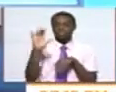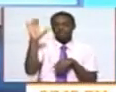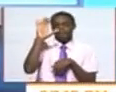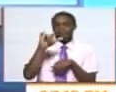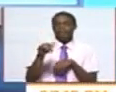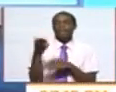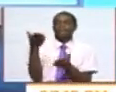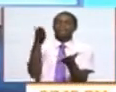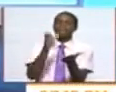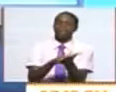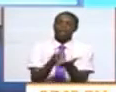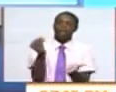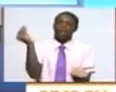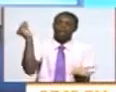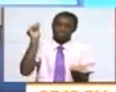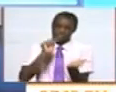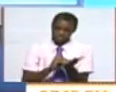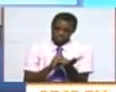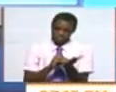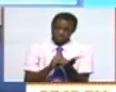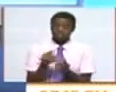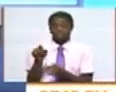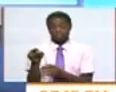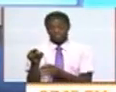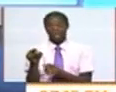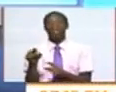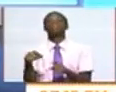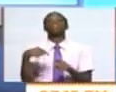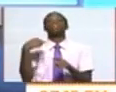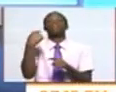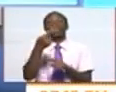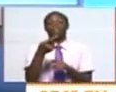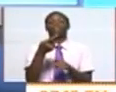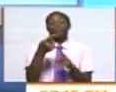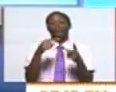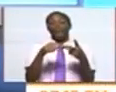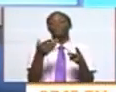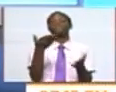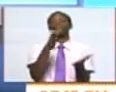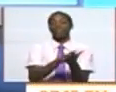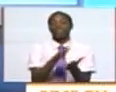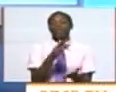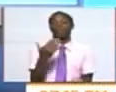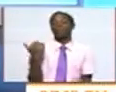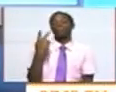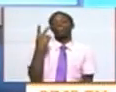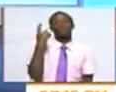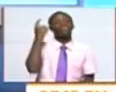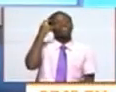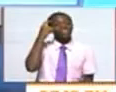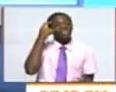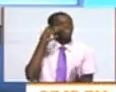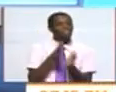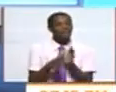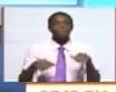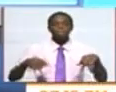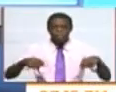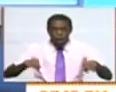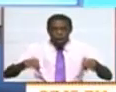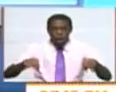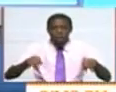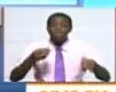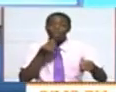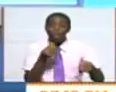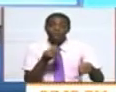además hoy murió, después de casi 2 días, un mototaxista, joven